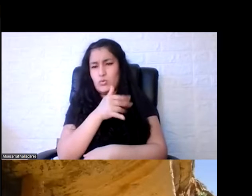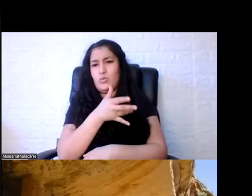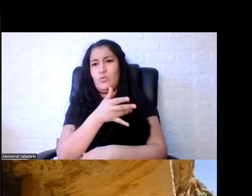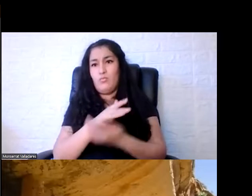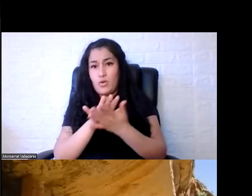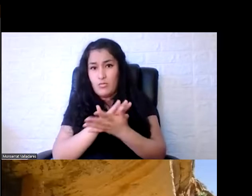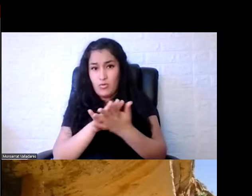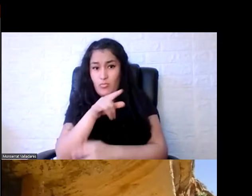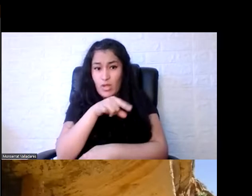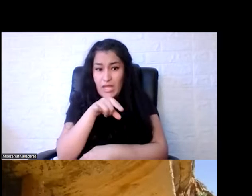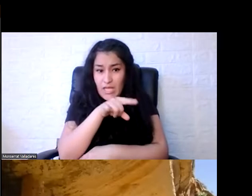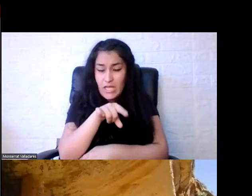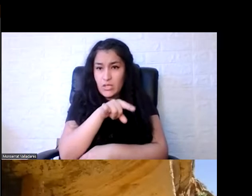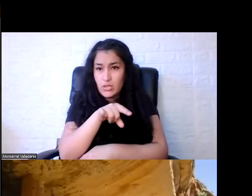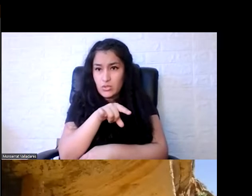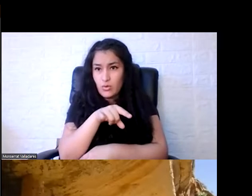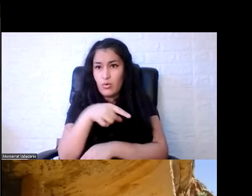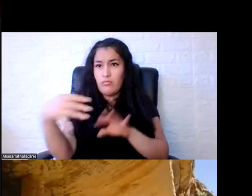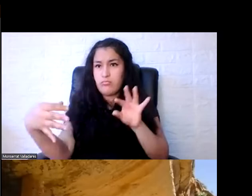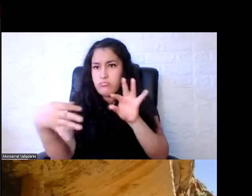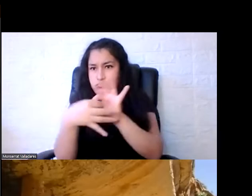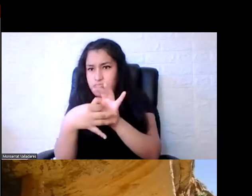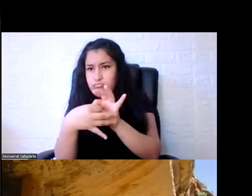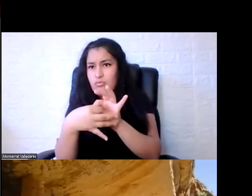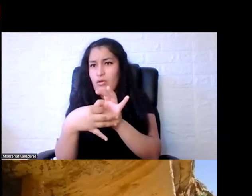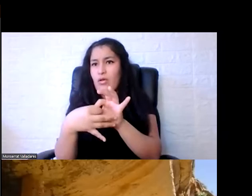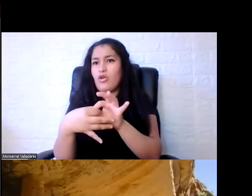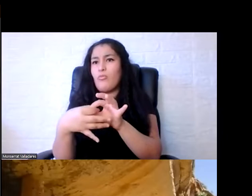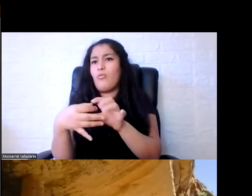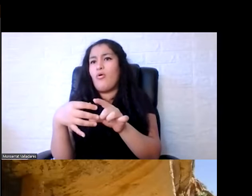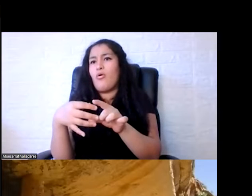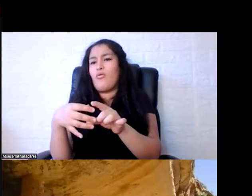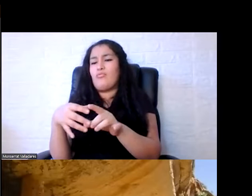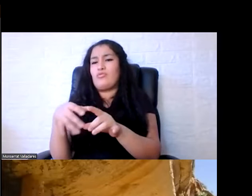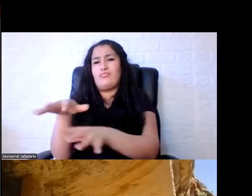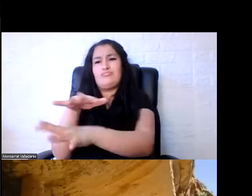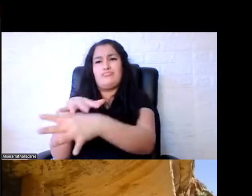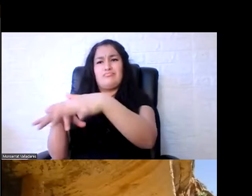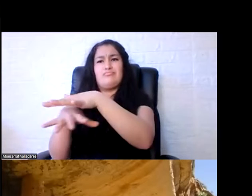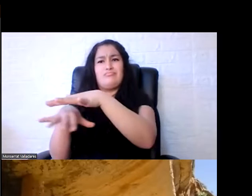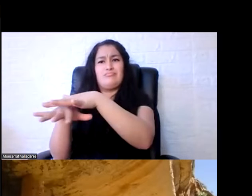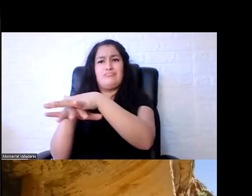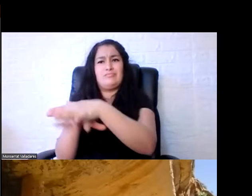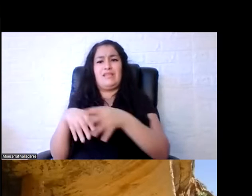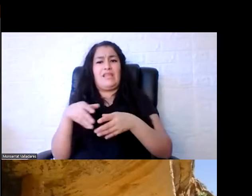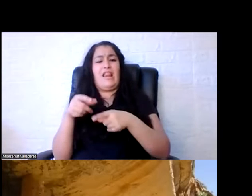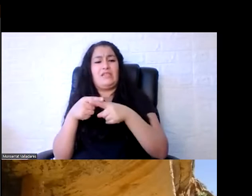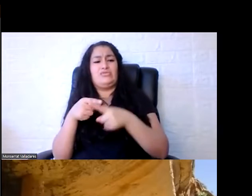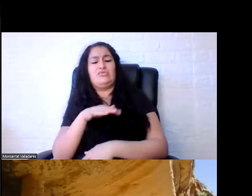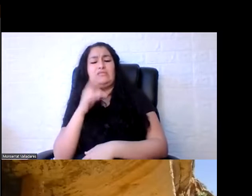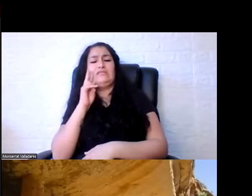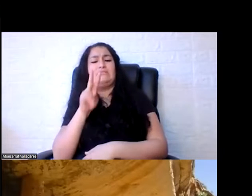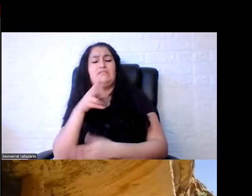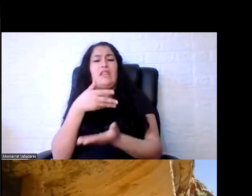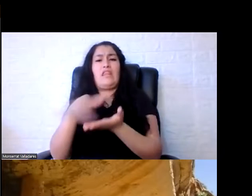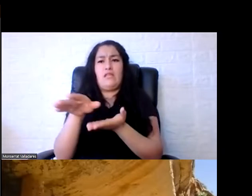personas, situaciones que el otro, pensando en la sociedad, rechaza. Entonces son individuos